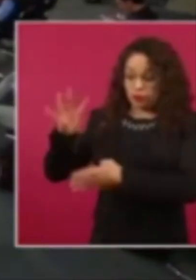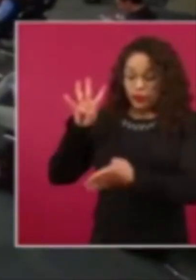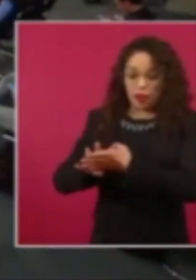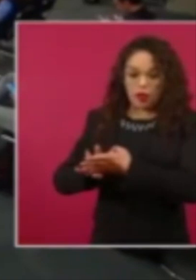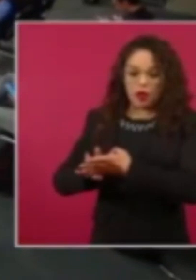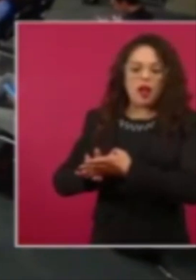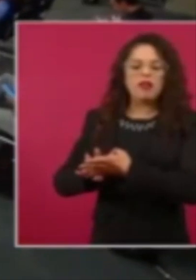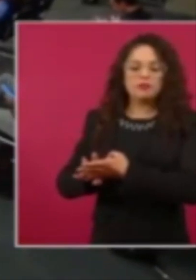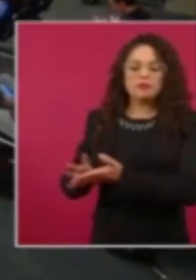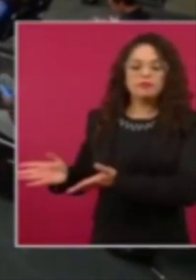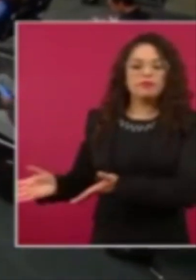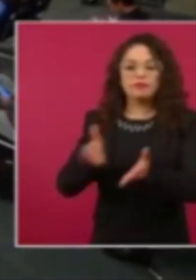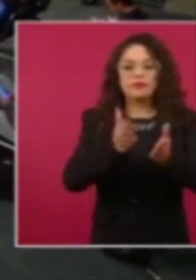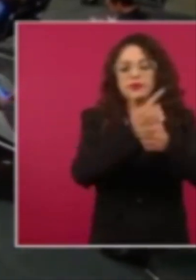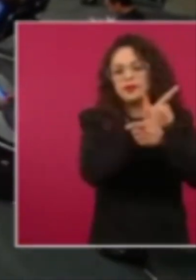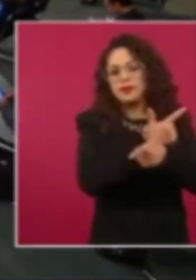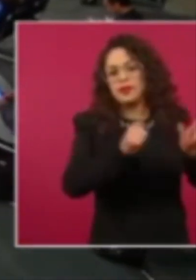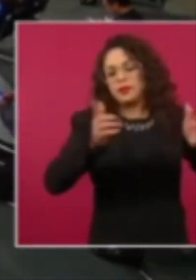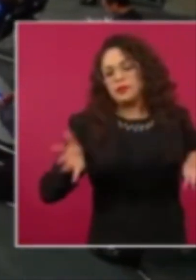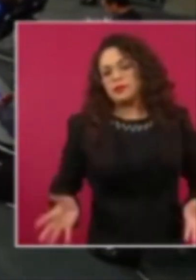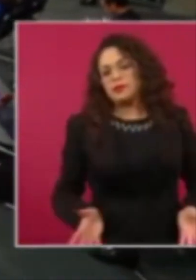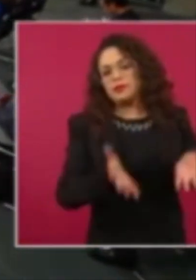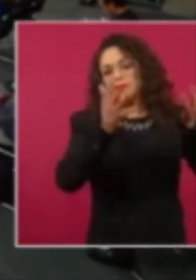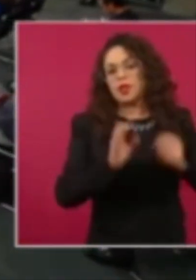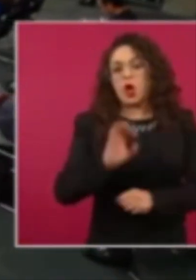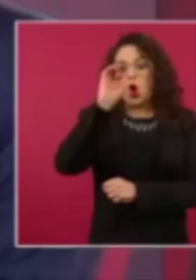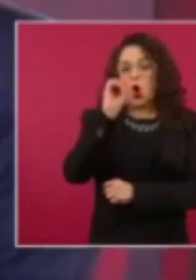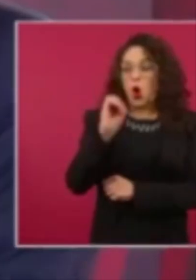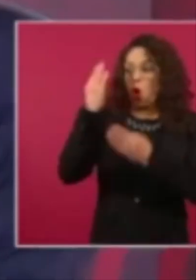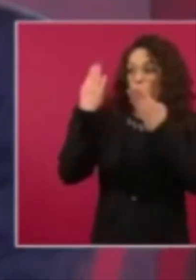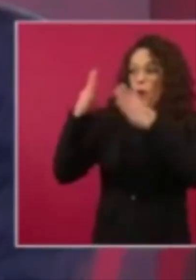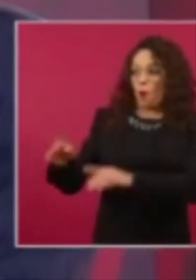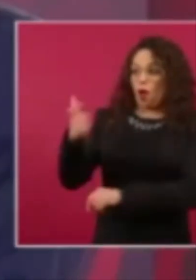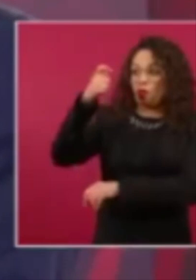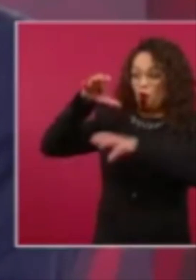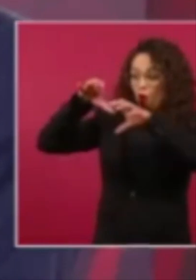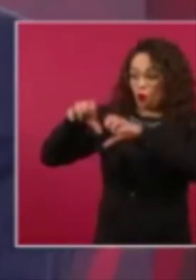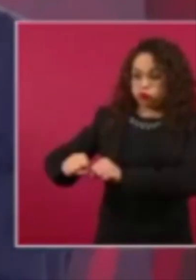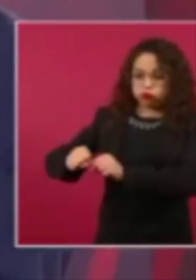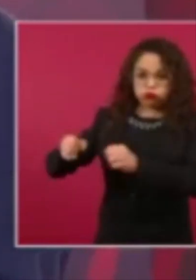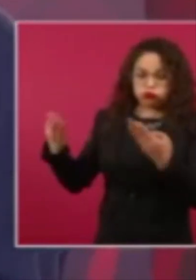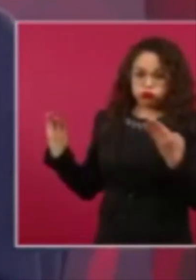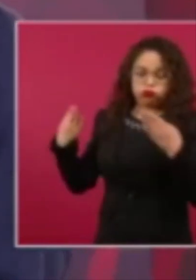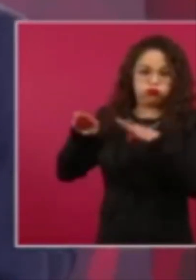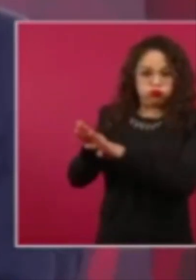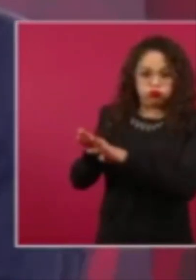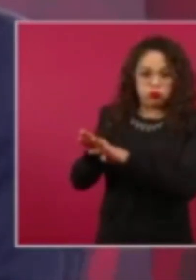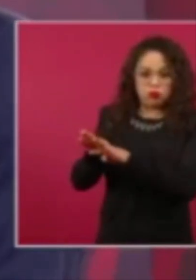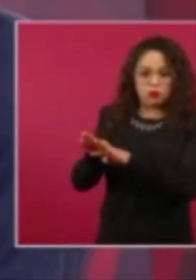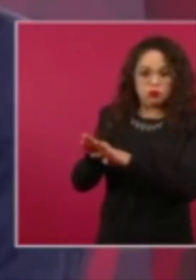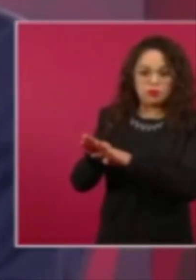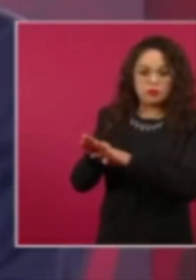como descongelar cuentas como sucedió en el caso de la esposa de García